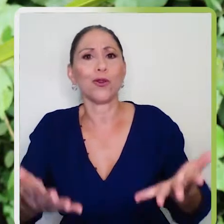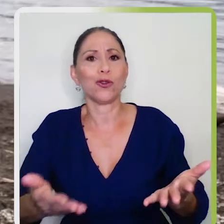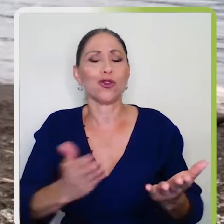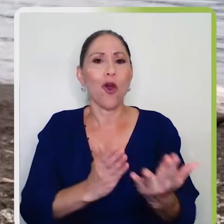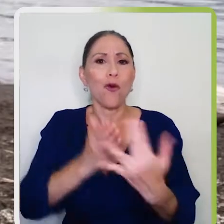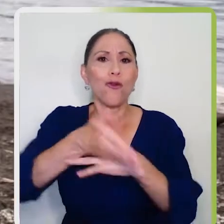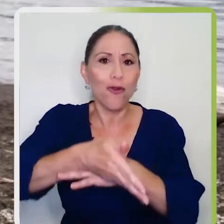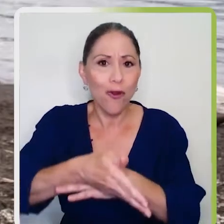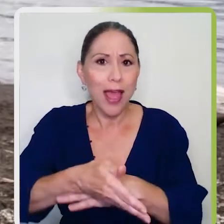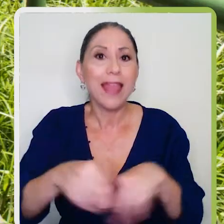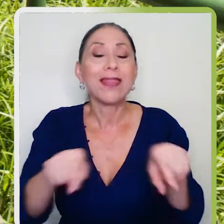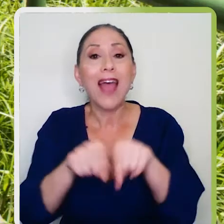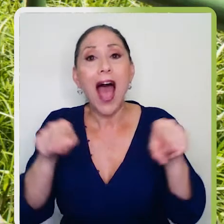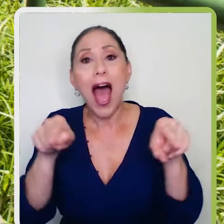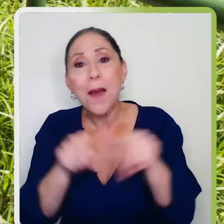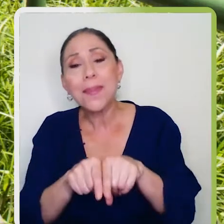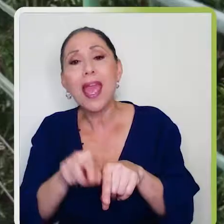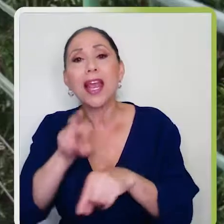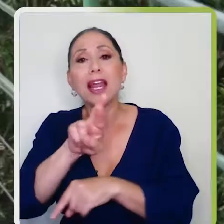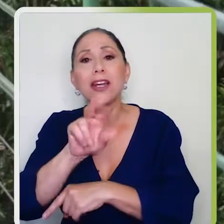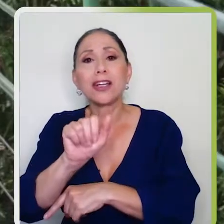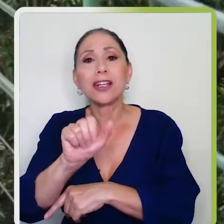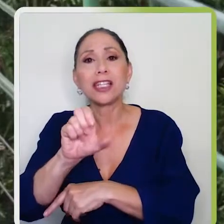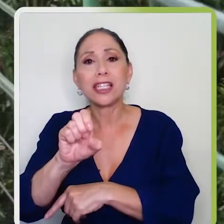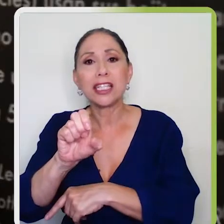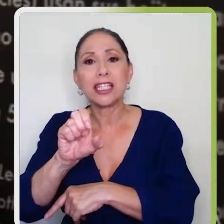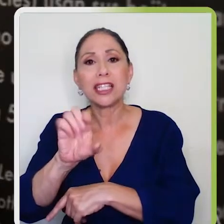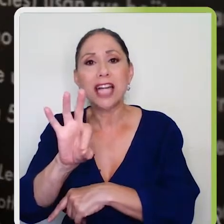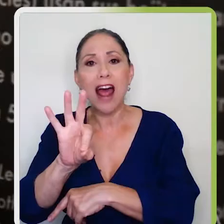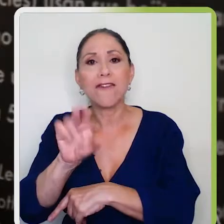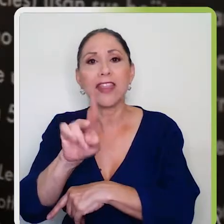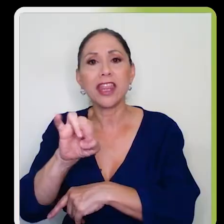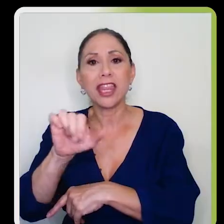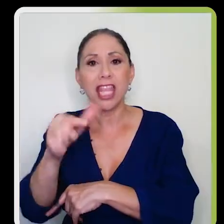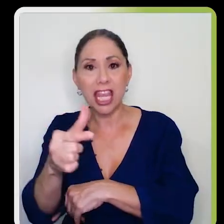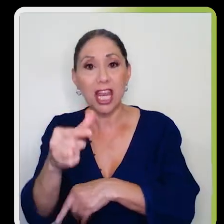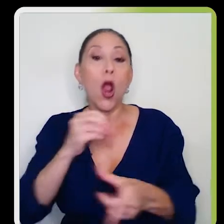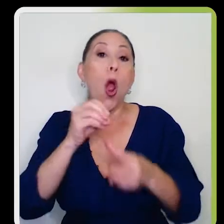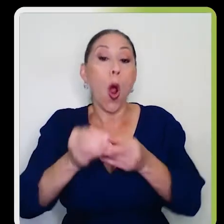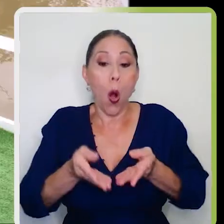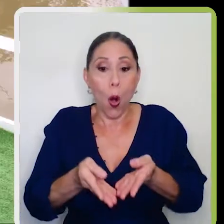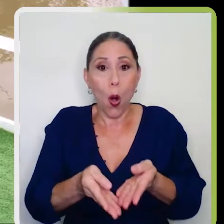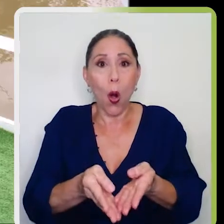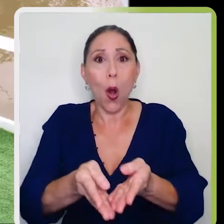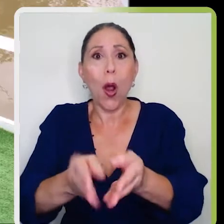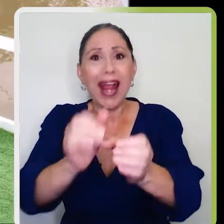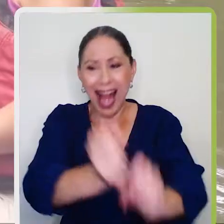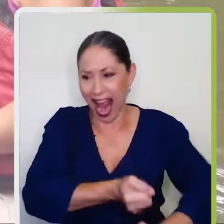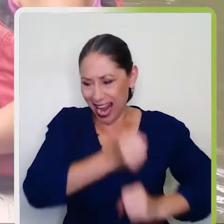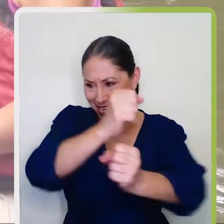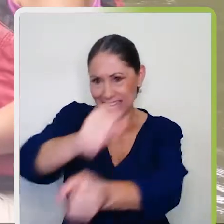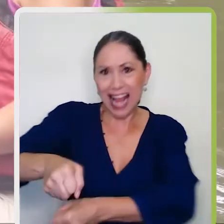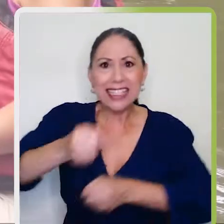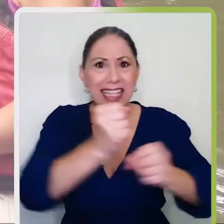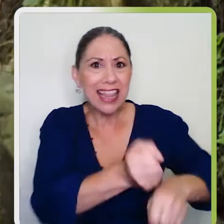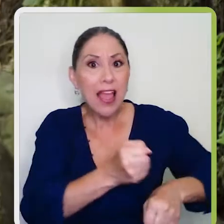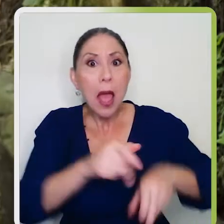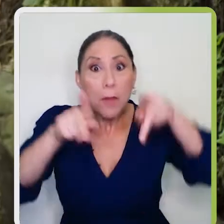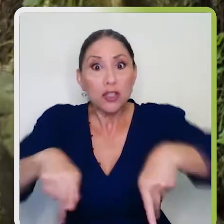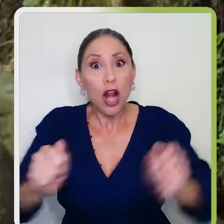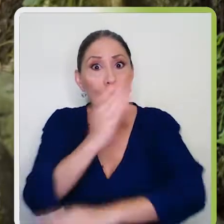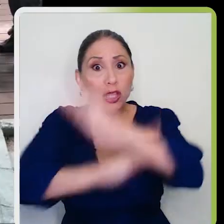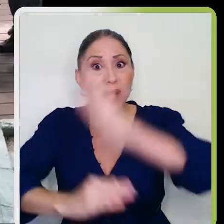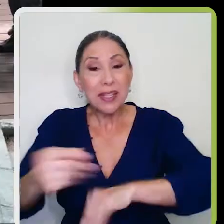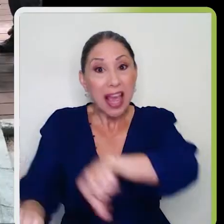hacer kayaks. O sea, una persona con discapacidad viene a Costa Rica y nosotros le podemos enseñar a